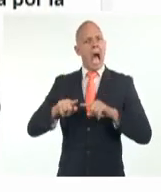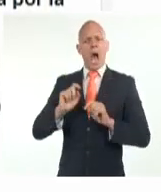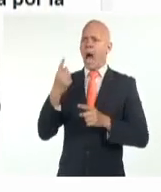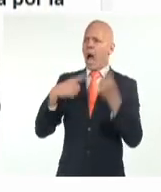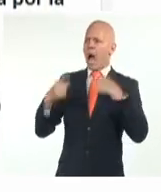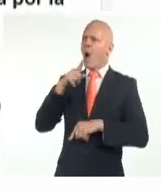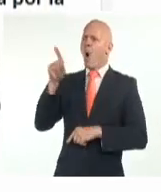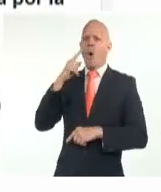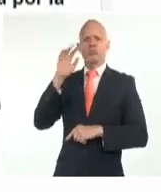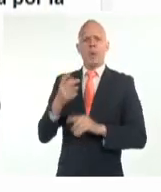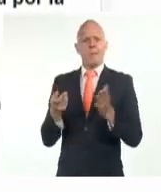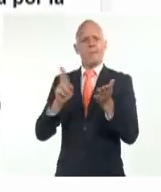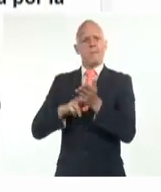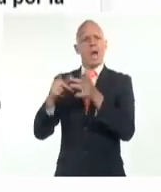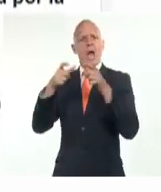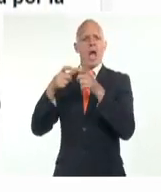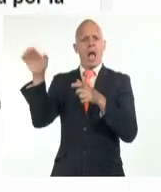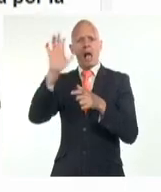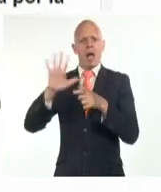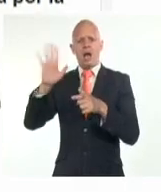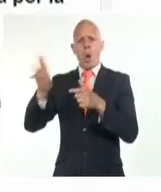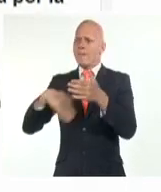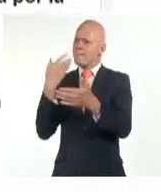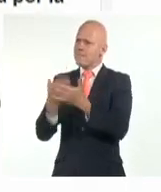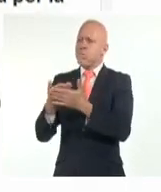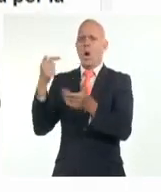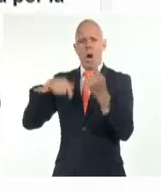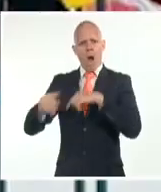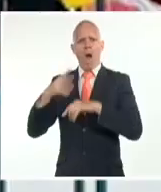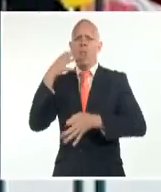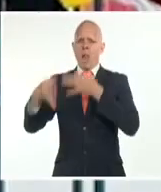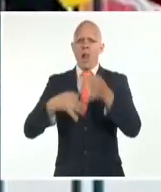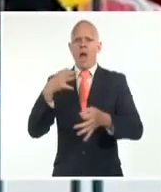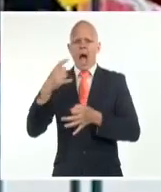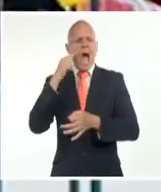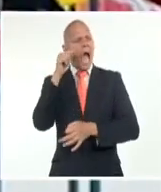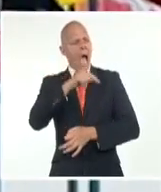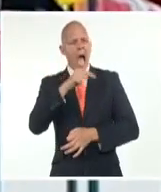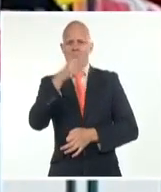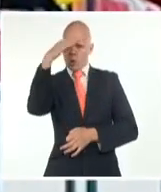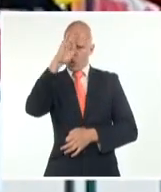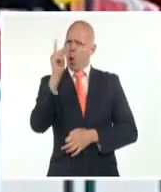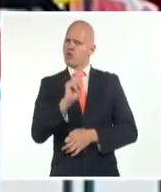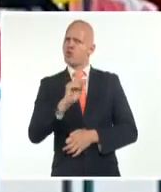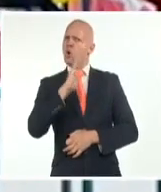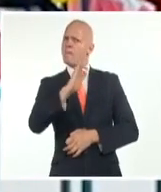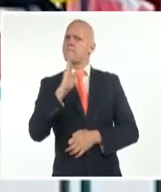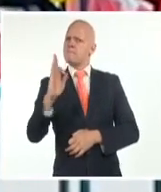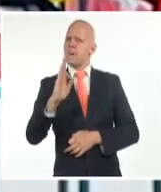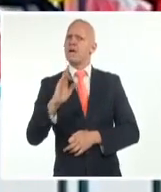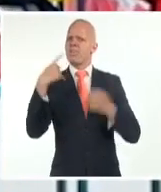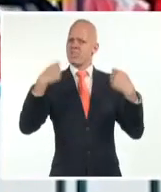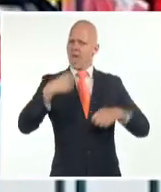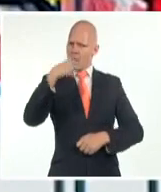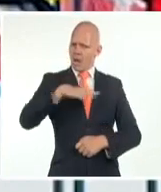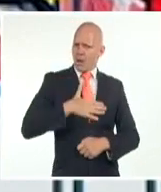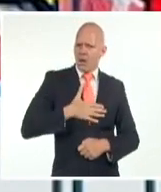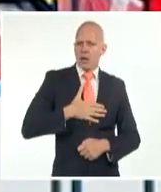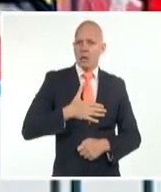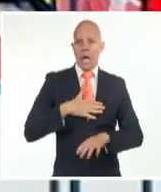agenda de la Eurocámara. Los electores europeos y la comunidad internacional en general esperarían del legislativo europeo objetividad